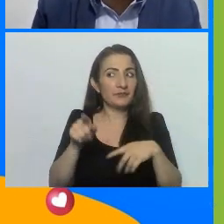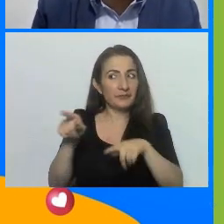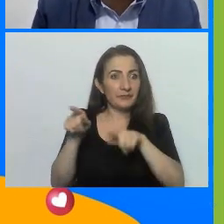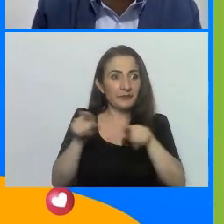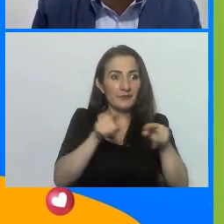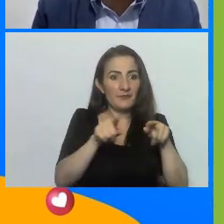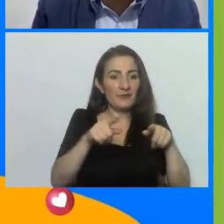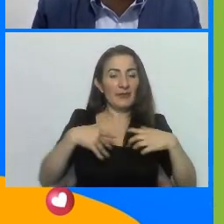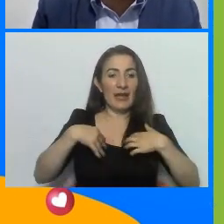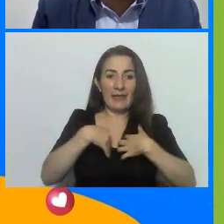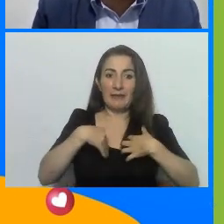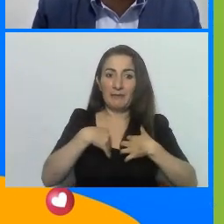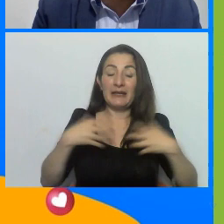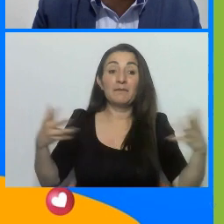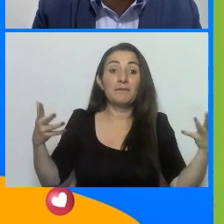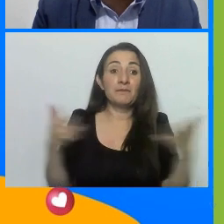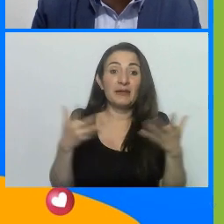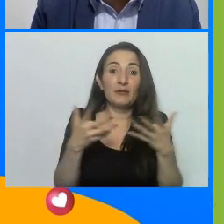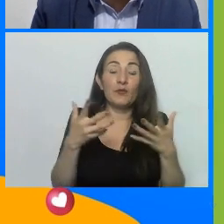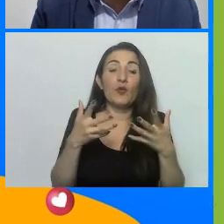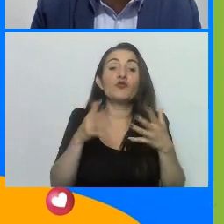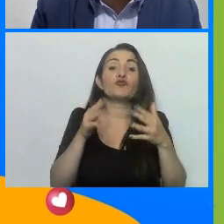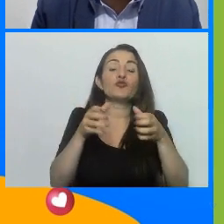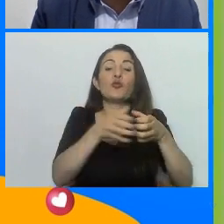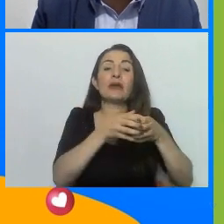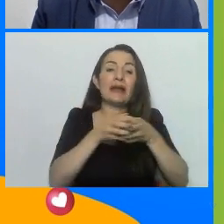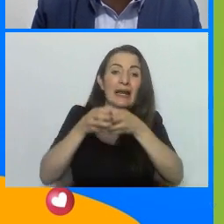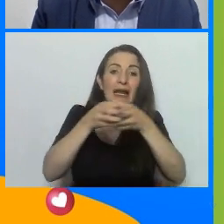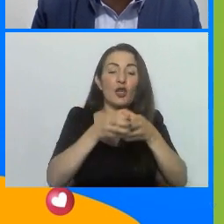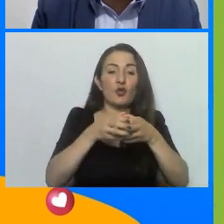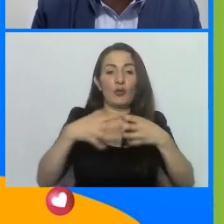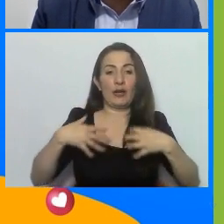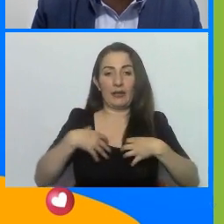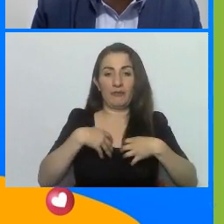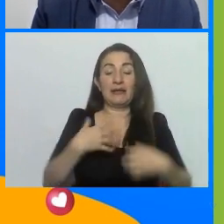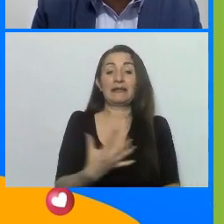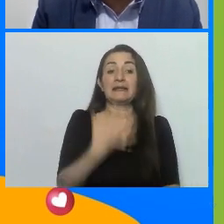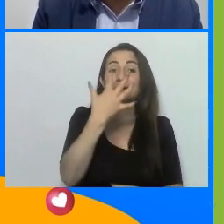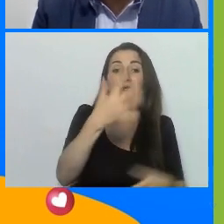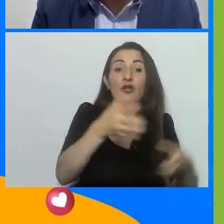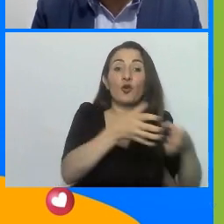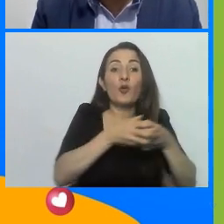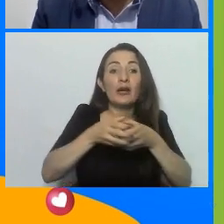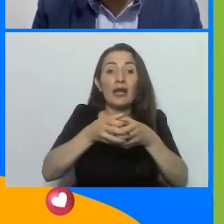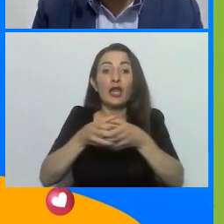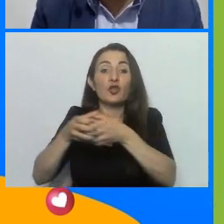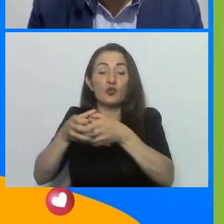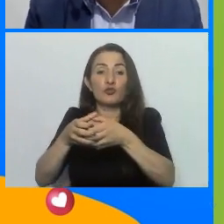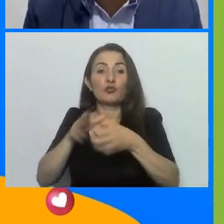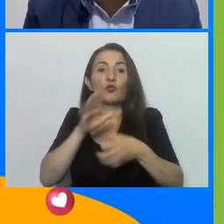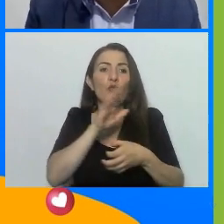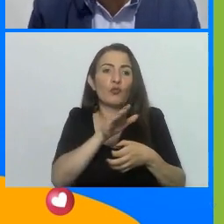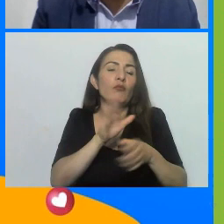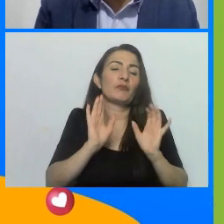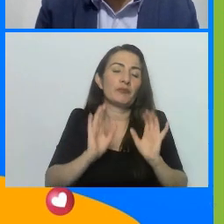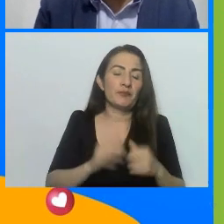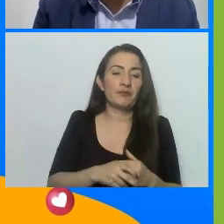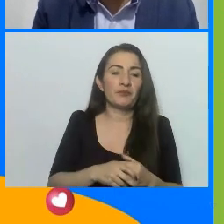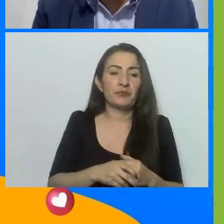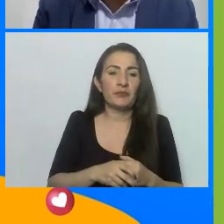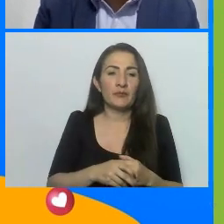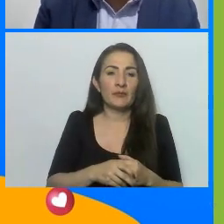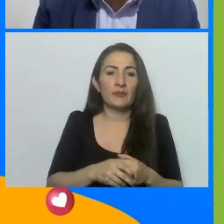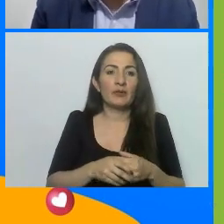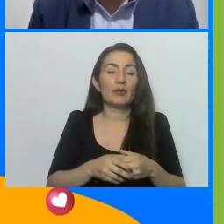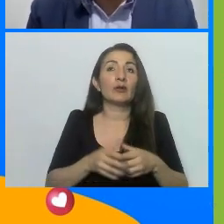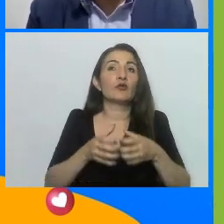animales, son seres vivos que hacen parte del reino animal. Entonces esos 5 reinos, y todavía esto no se sabe, puede ser que por procesos de